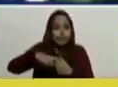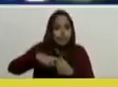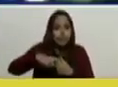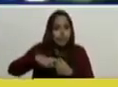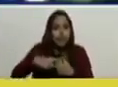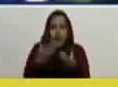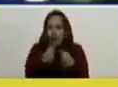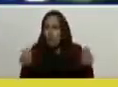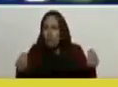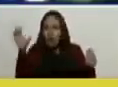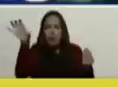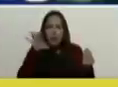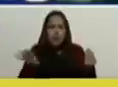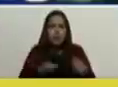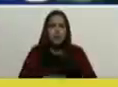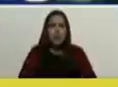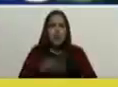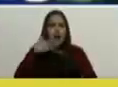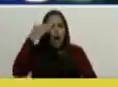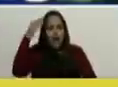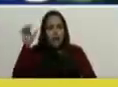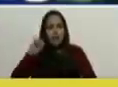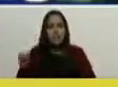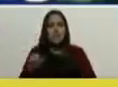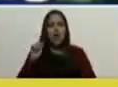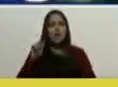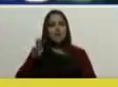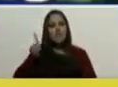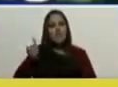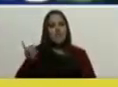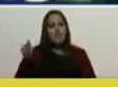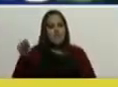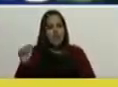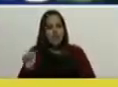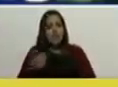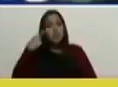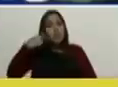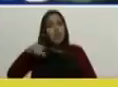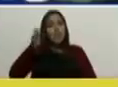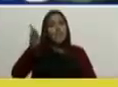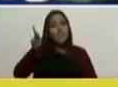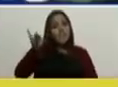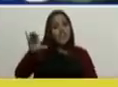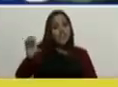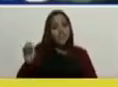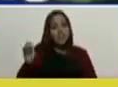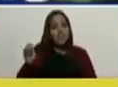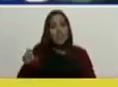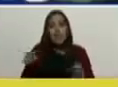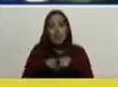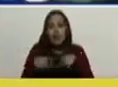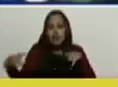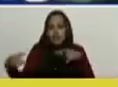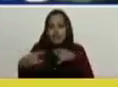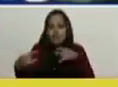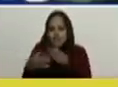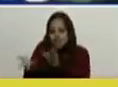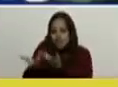y muchos otros países, Arabia Saudita. Pareciera convertirse los BRICS en el imán del